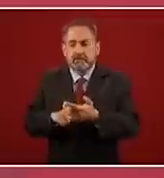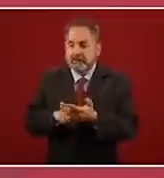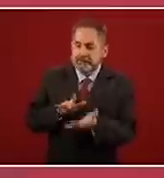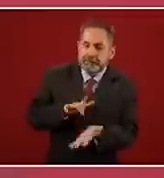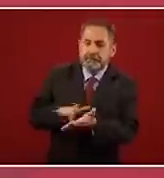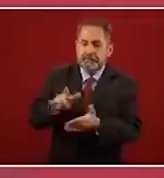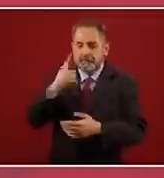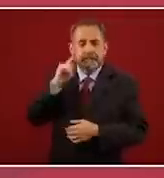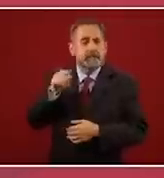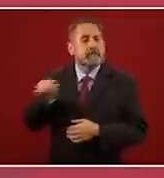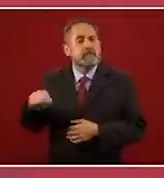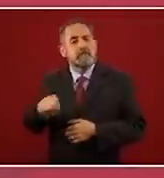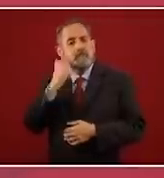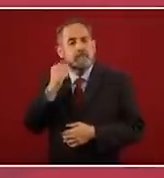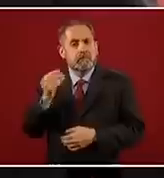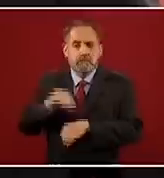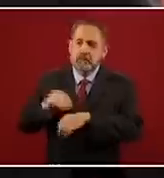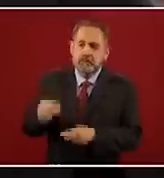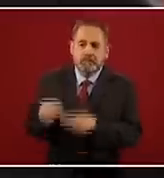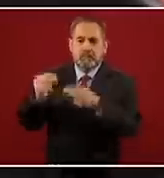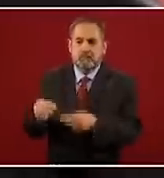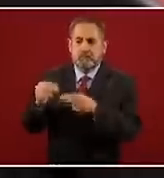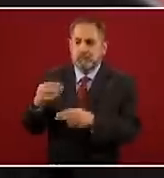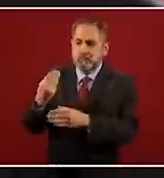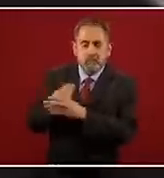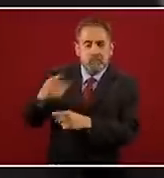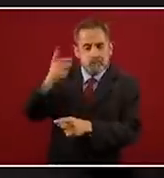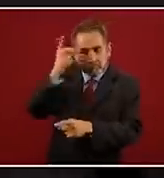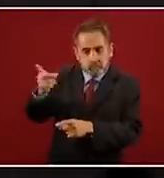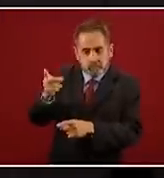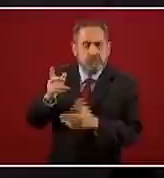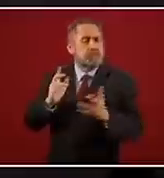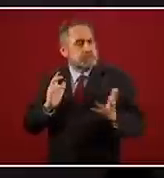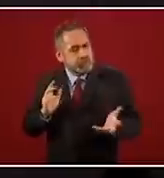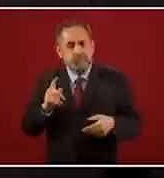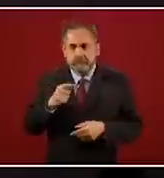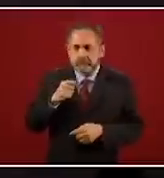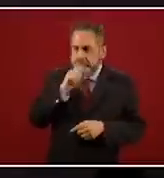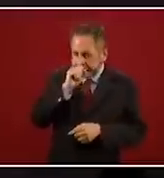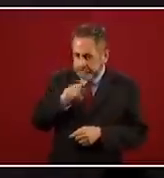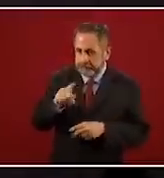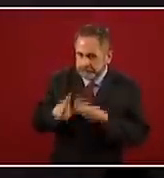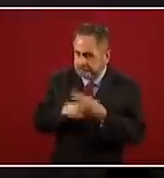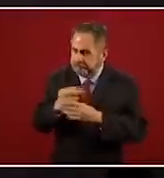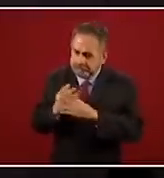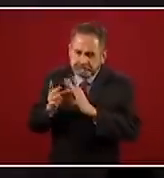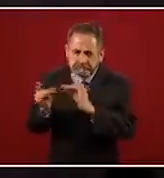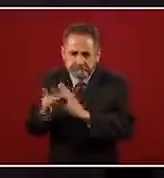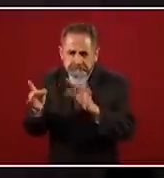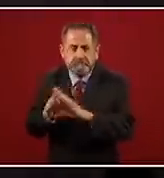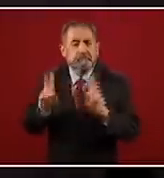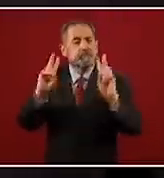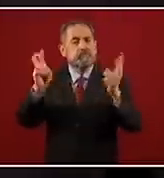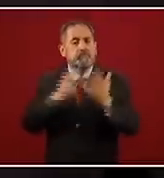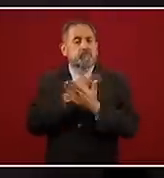apoyo para poner sus propios negocios. Entonces, vamos a que el programa